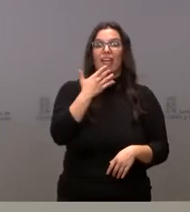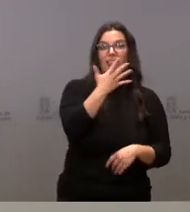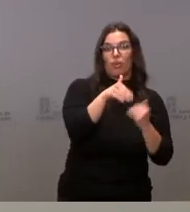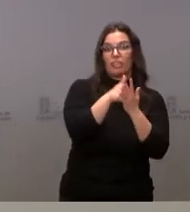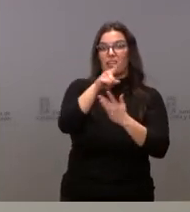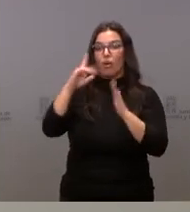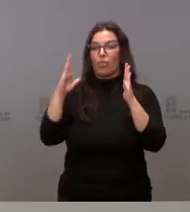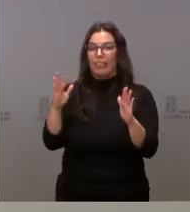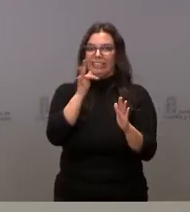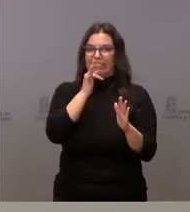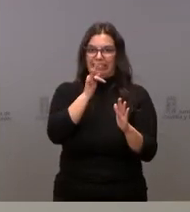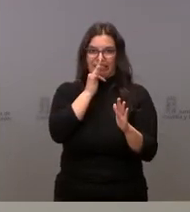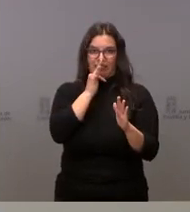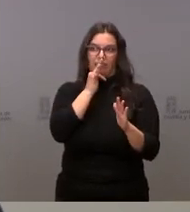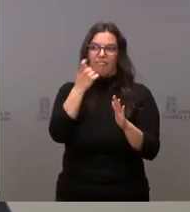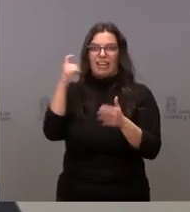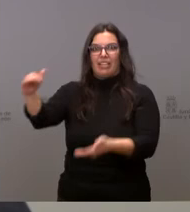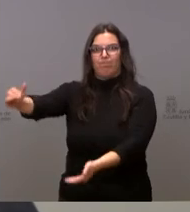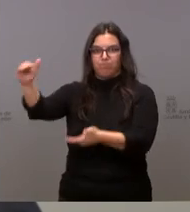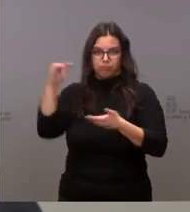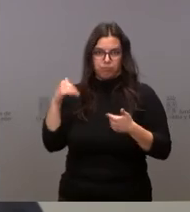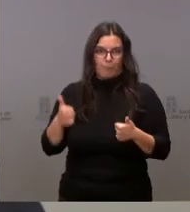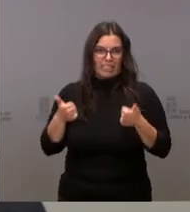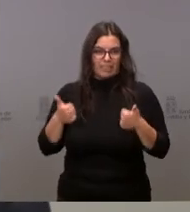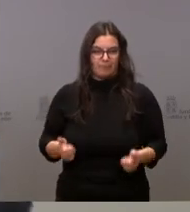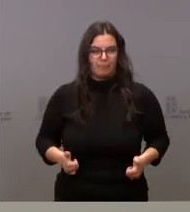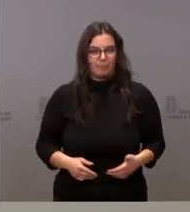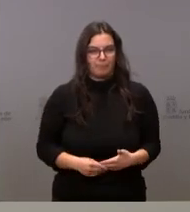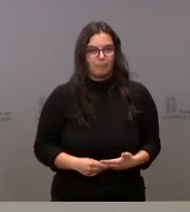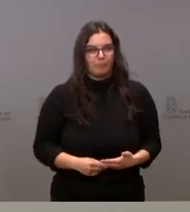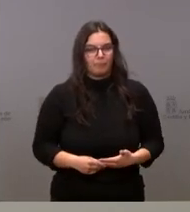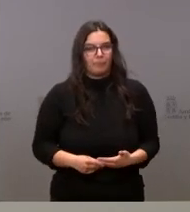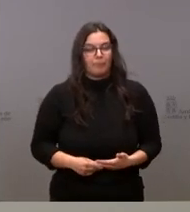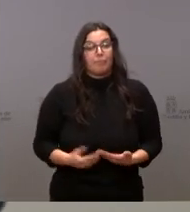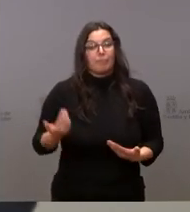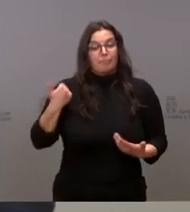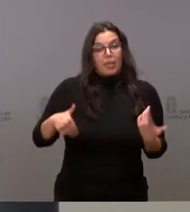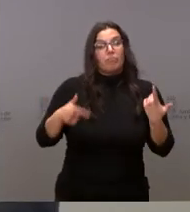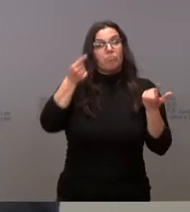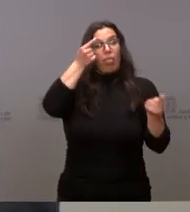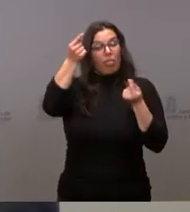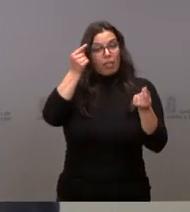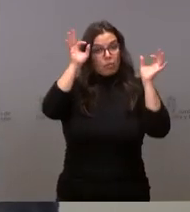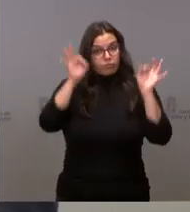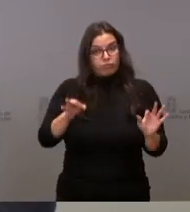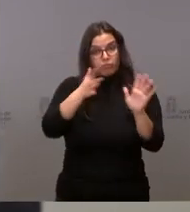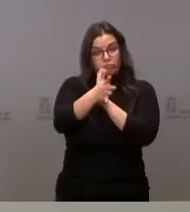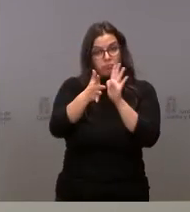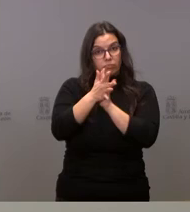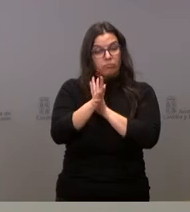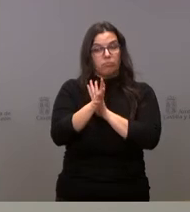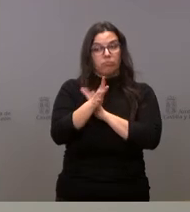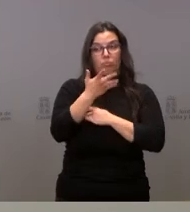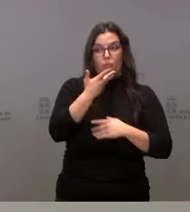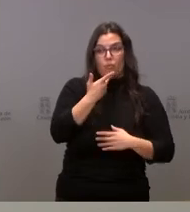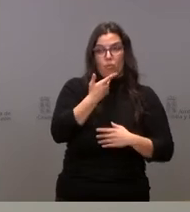puedan haber recibido la primera dosis de la vacuna conocidos ya estos primeros datos de situación epidemiológica y de